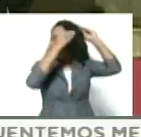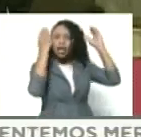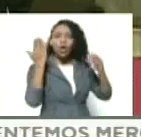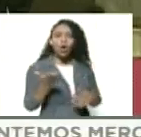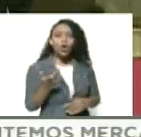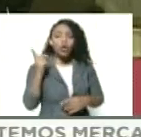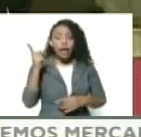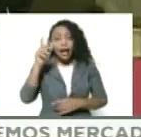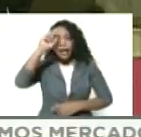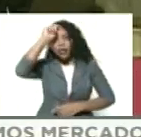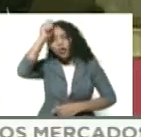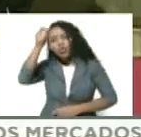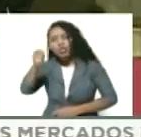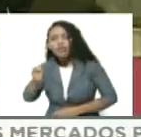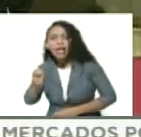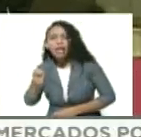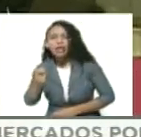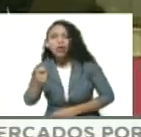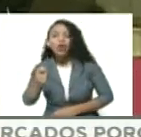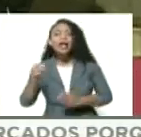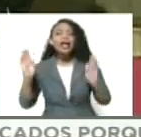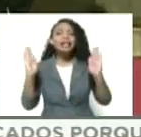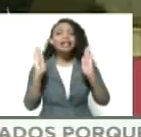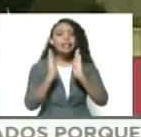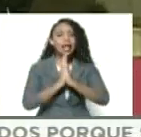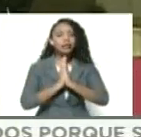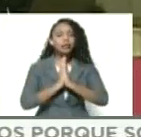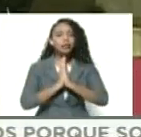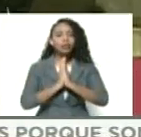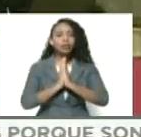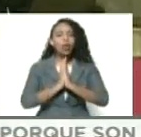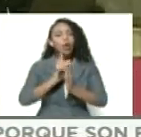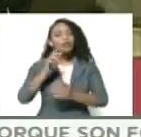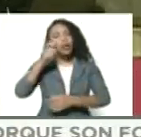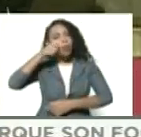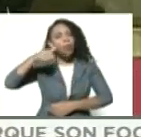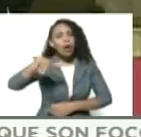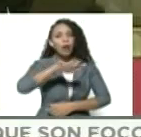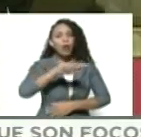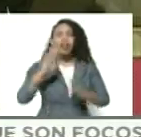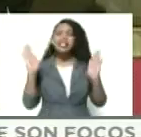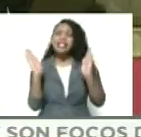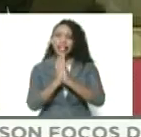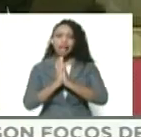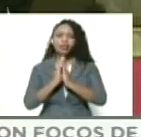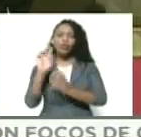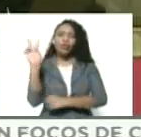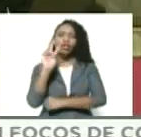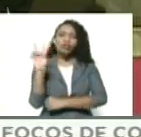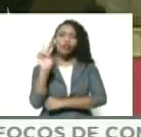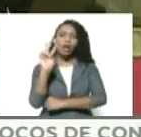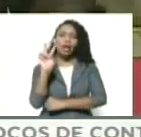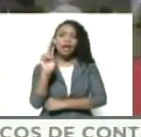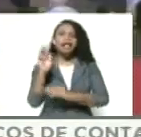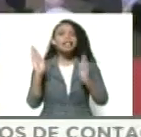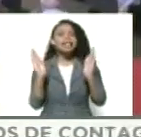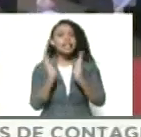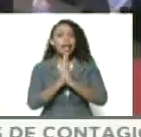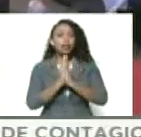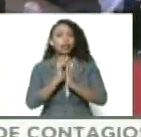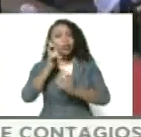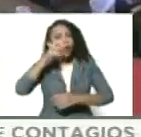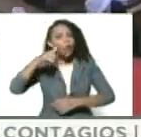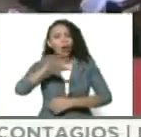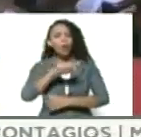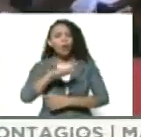sido beatificado y que es el santo de los pueblos. El santo de Venezuela y santo de los